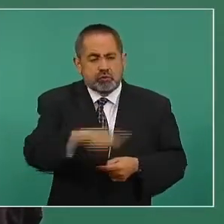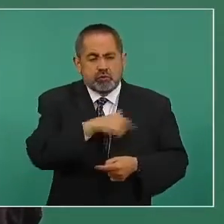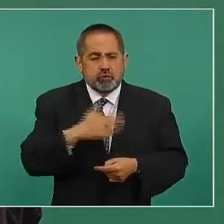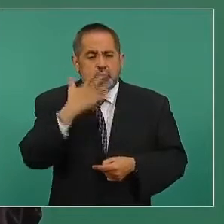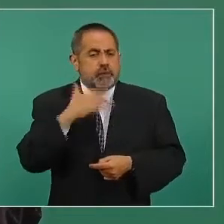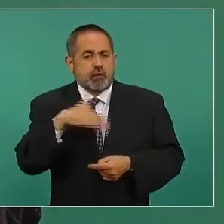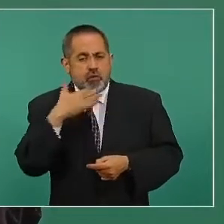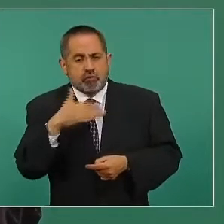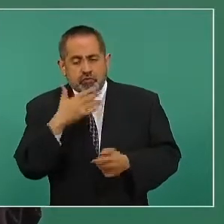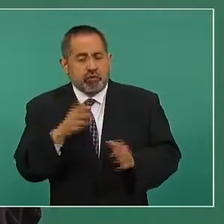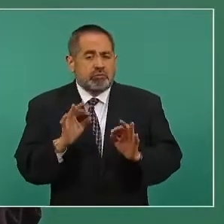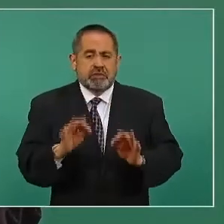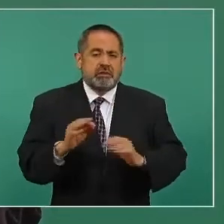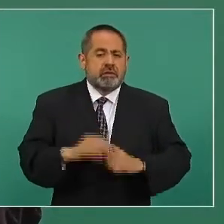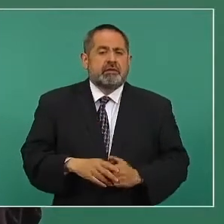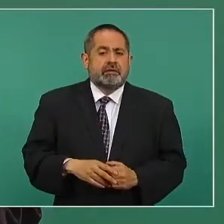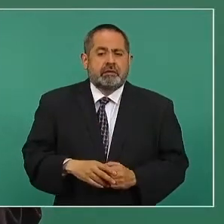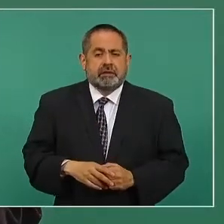corrupción,